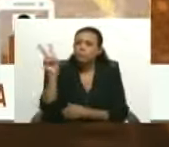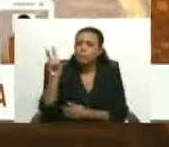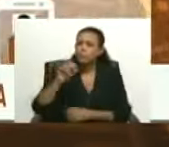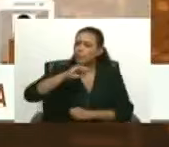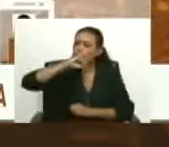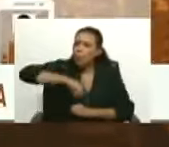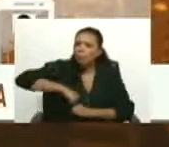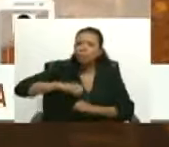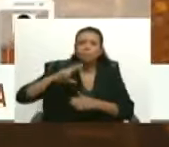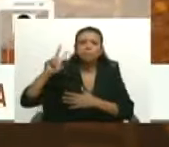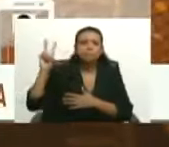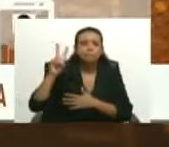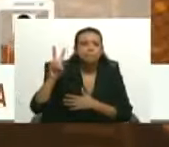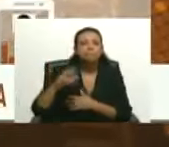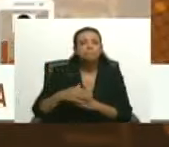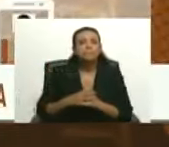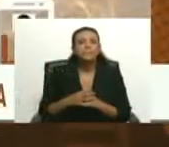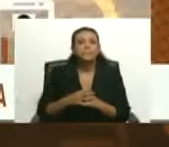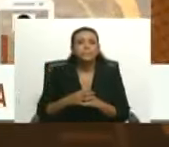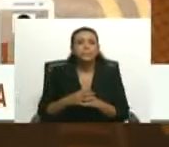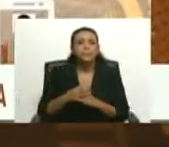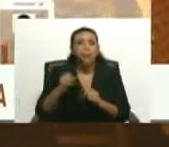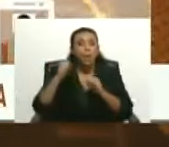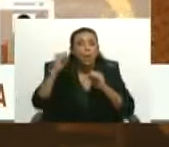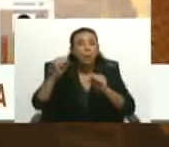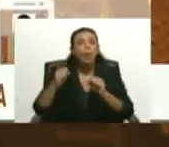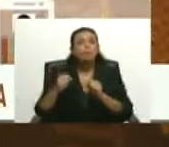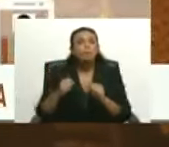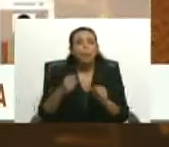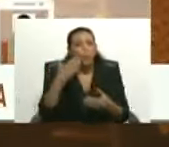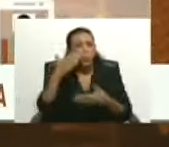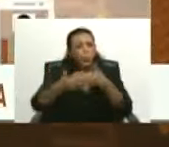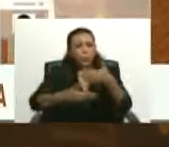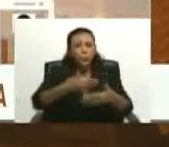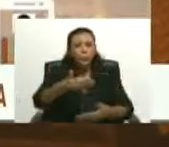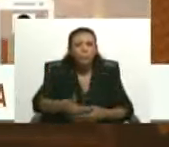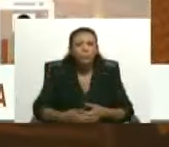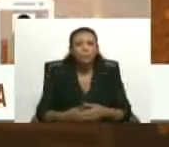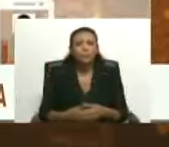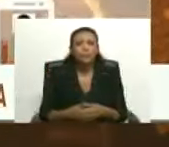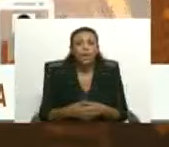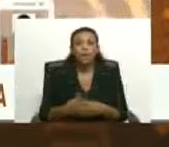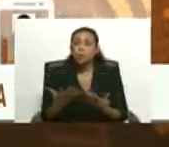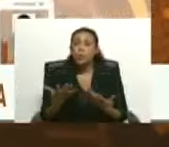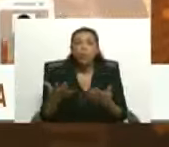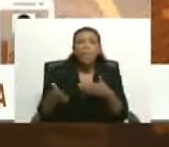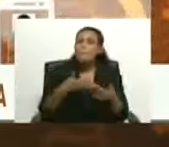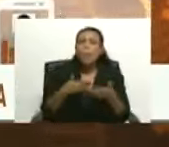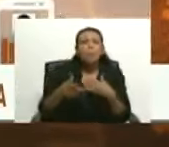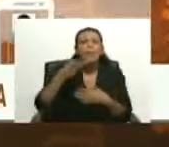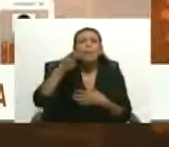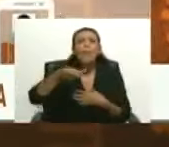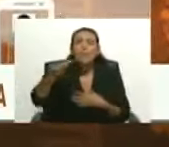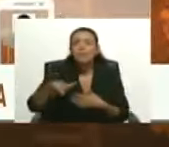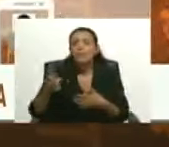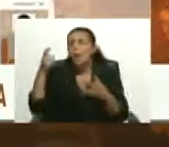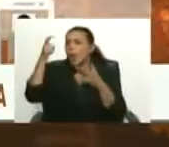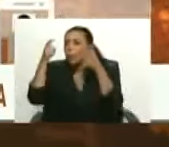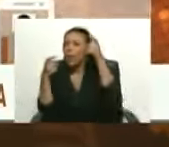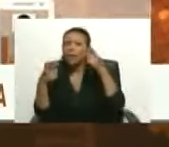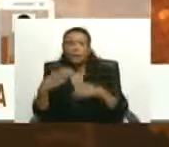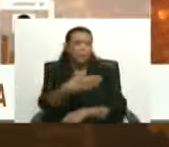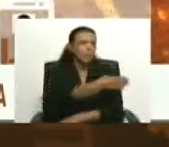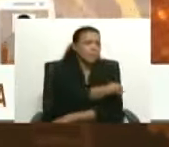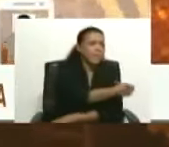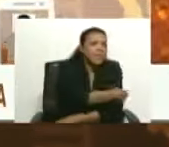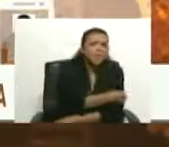de amor por Venezuela, para la diferencia entre rojos, azules, verdes, independientes,